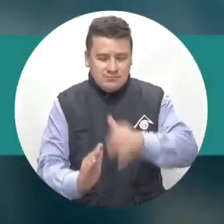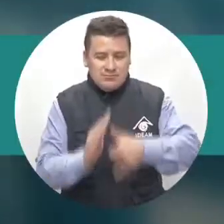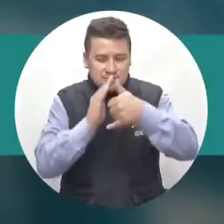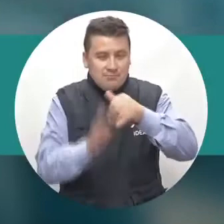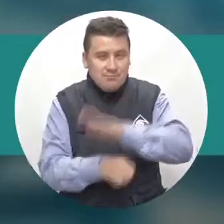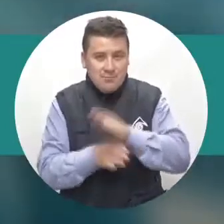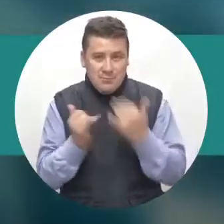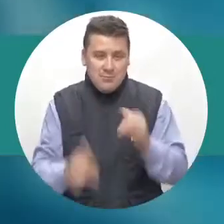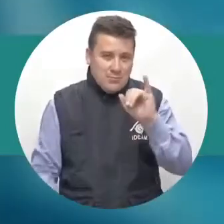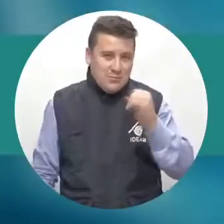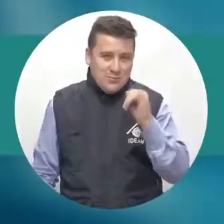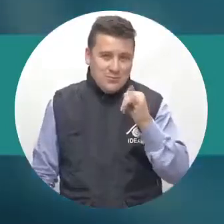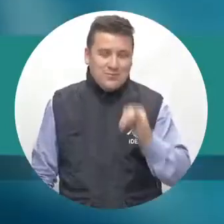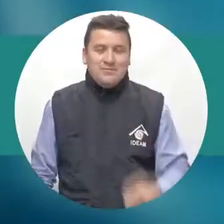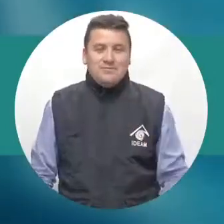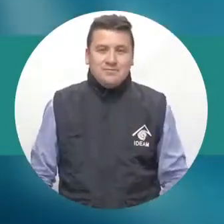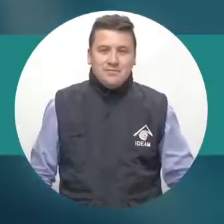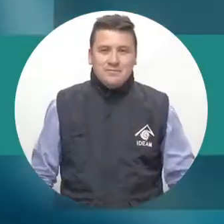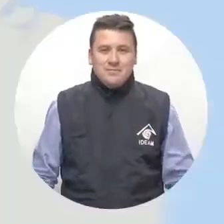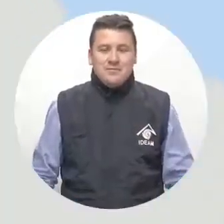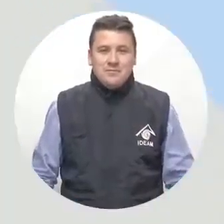Pronóstico para la tarde del jueves.